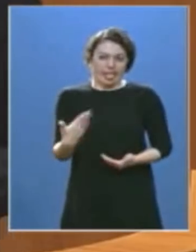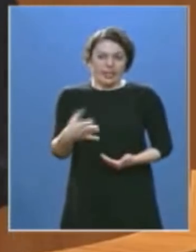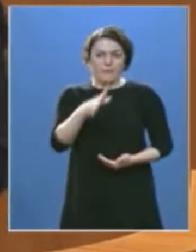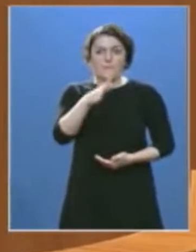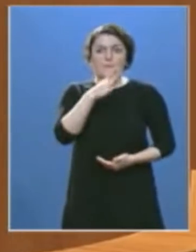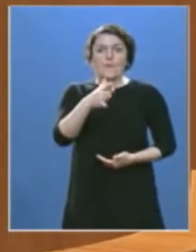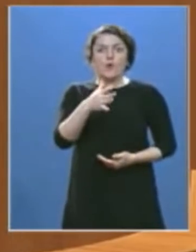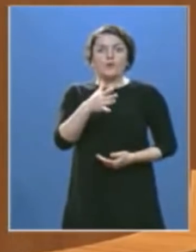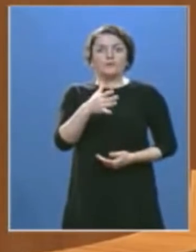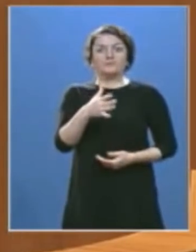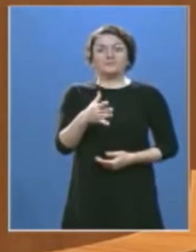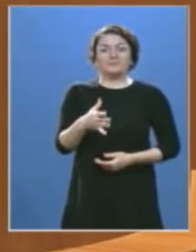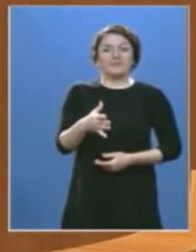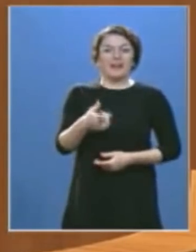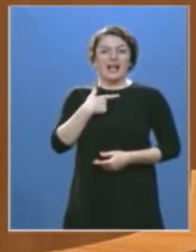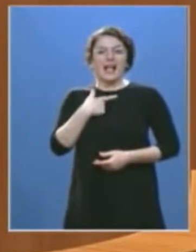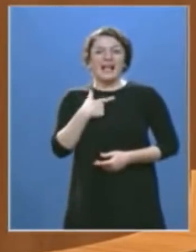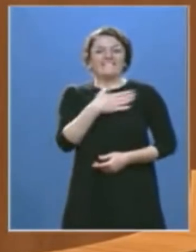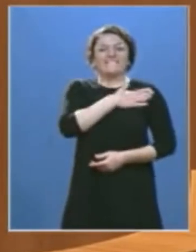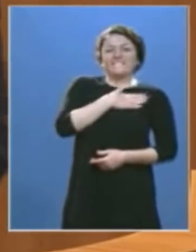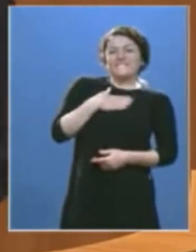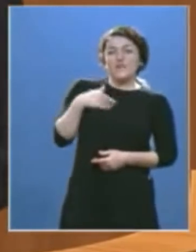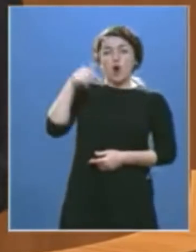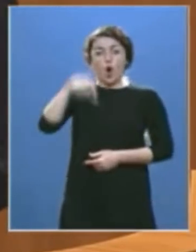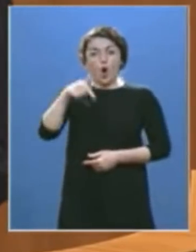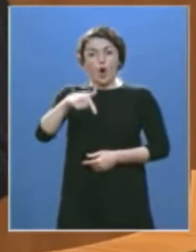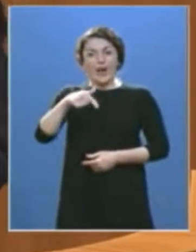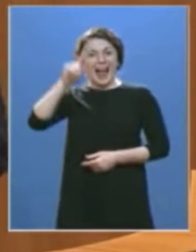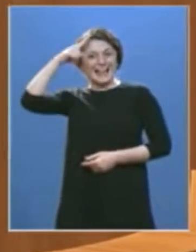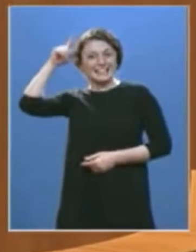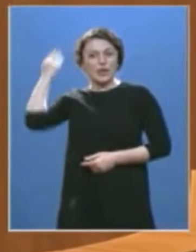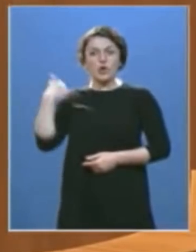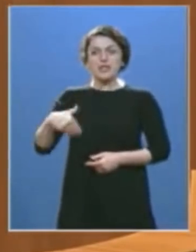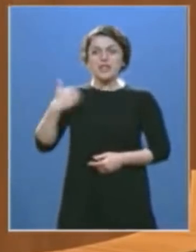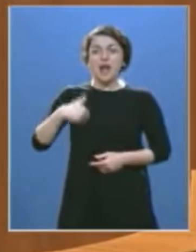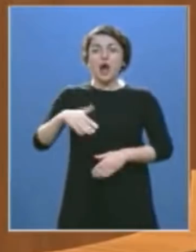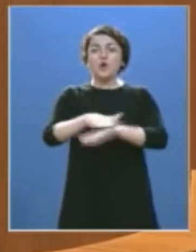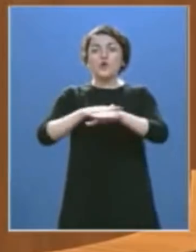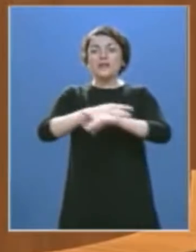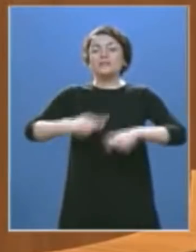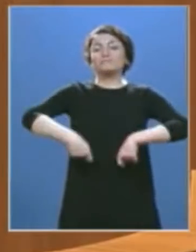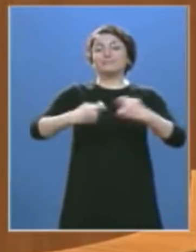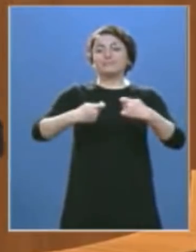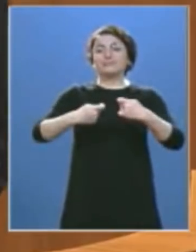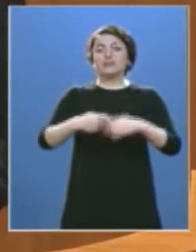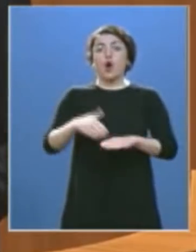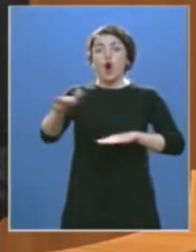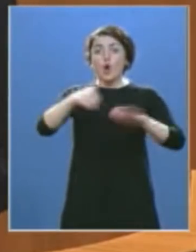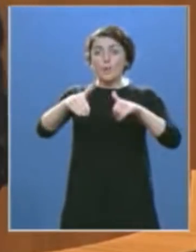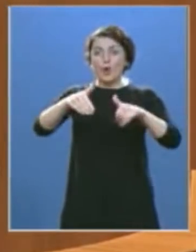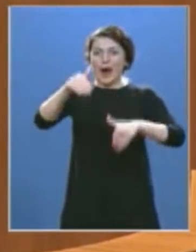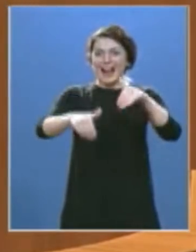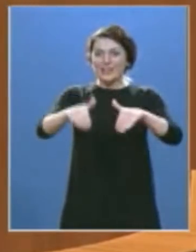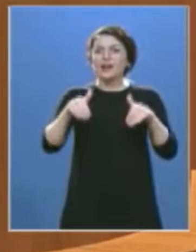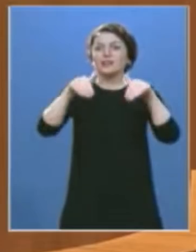sú ciega obediencia al hoi defenestrado Pablo Casado rompió o goberno. Convocó elecciones anticipadas en lo peor de la sexta ola de la